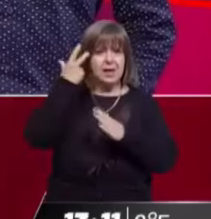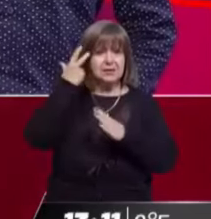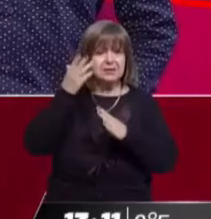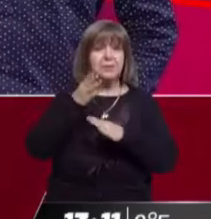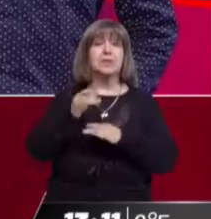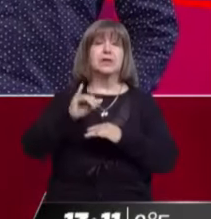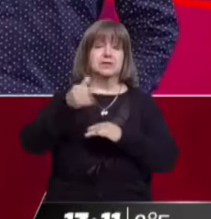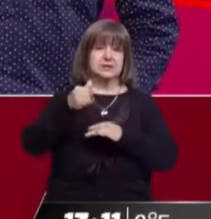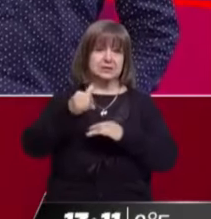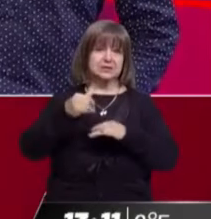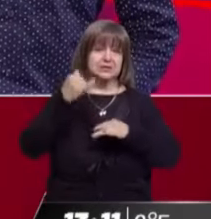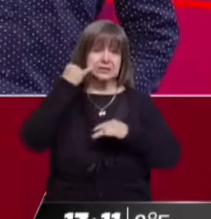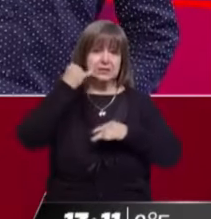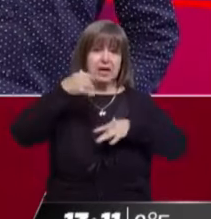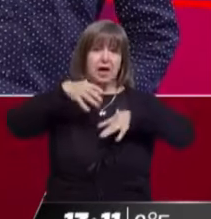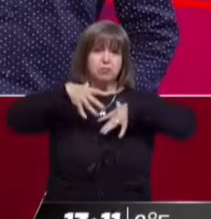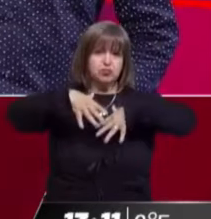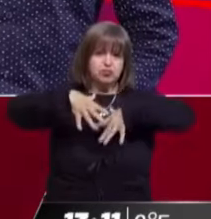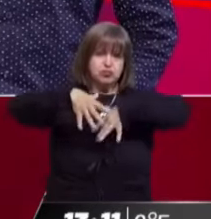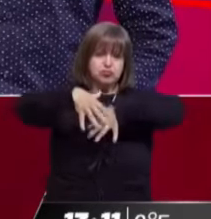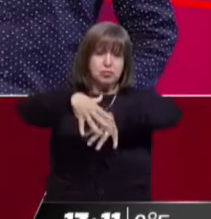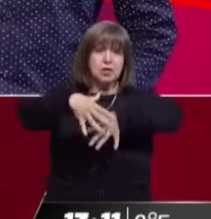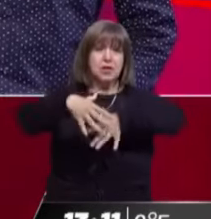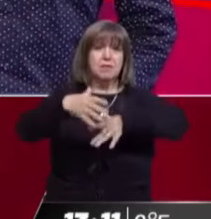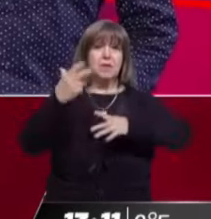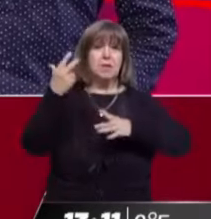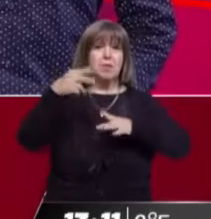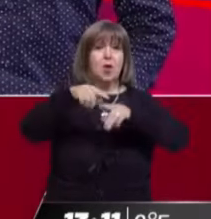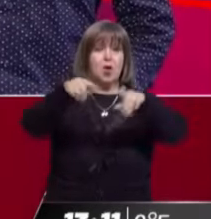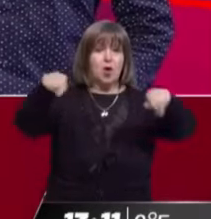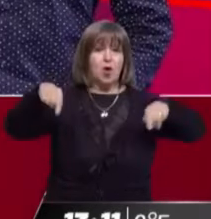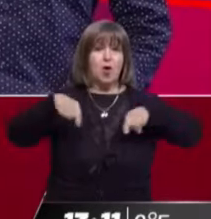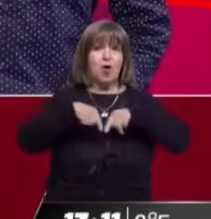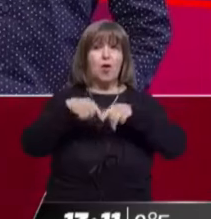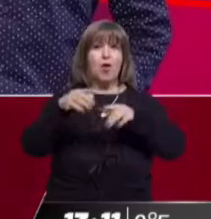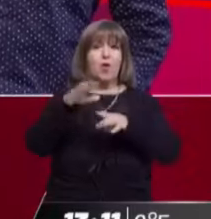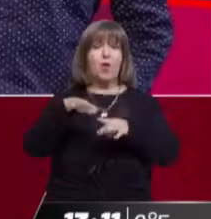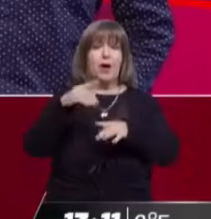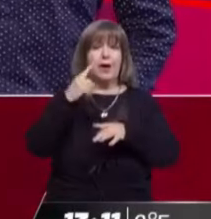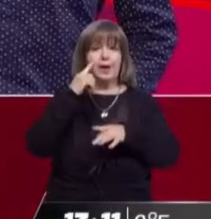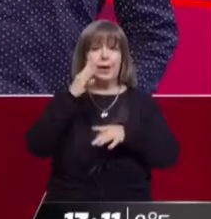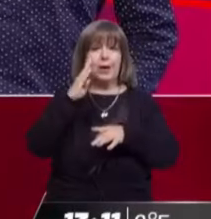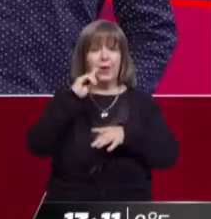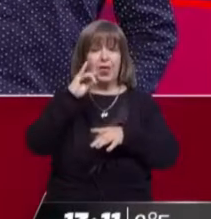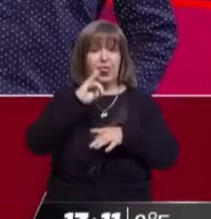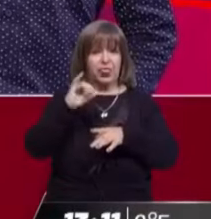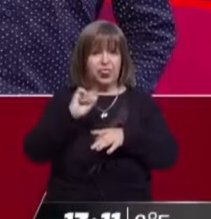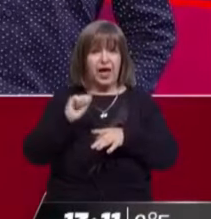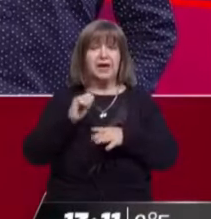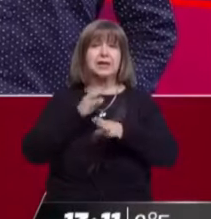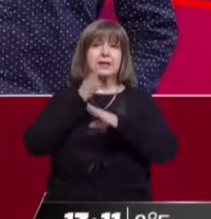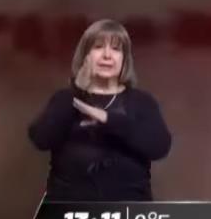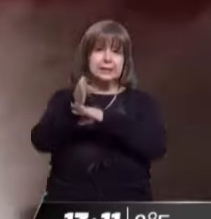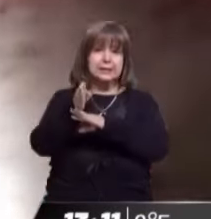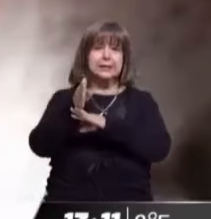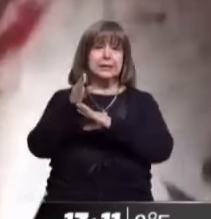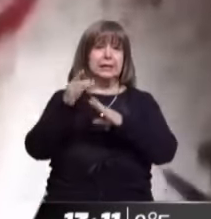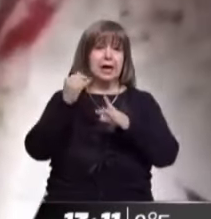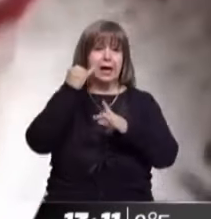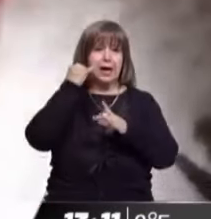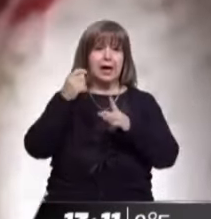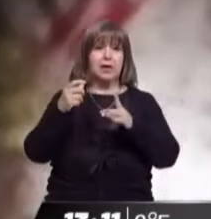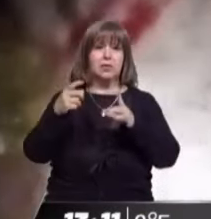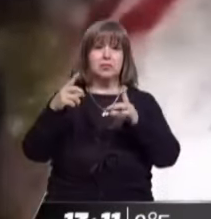un grupo de activistas vandalizo la mansión de Lionel Messi en Ibiza en la madrugada dejaron un contundente mensaje sacaron un